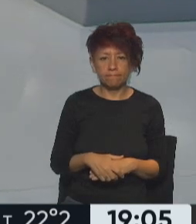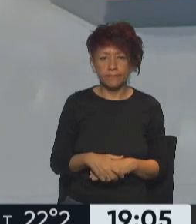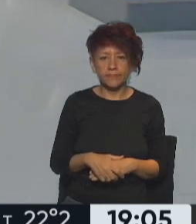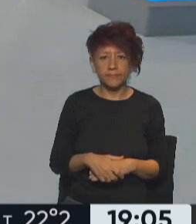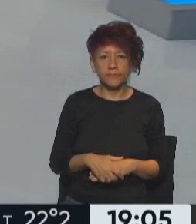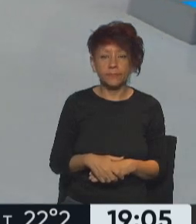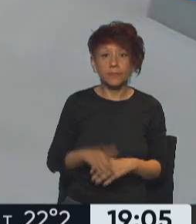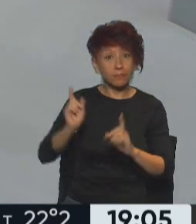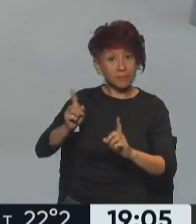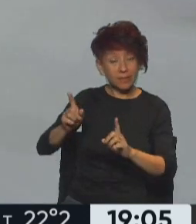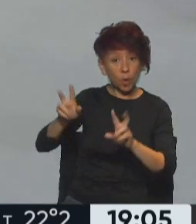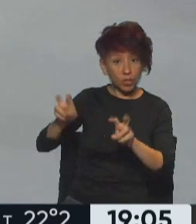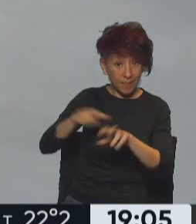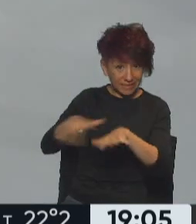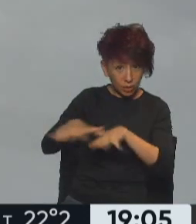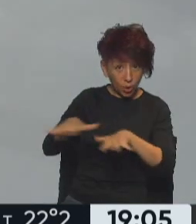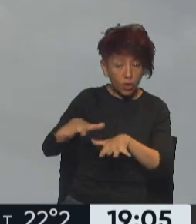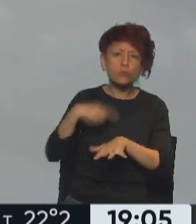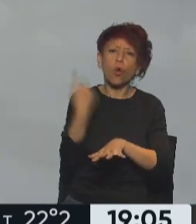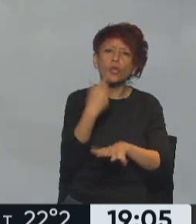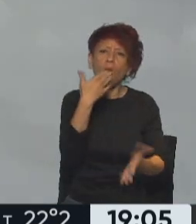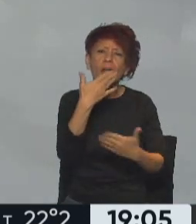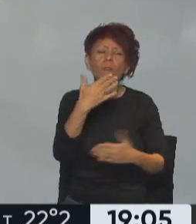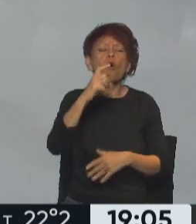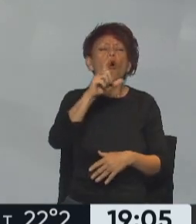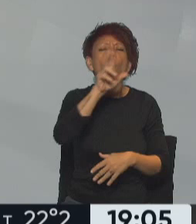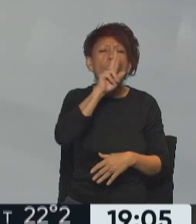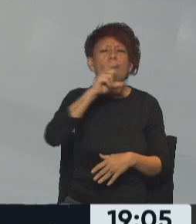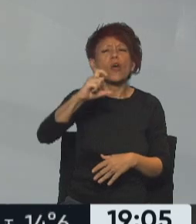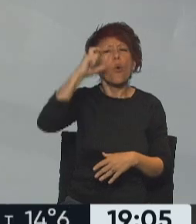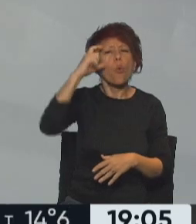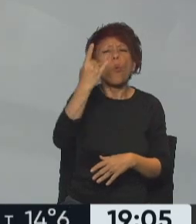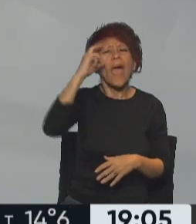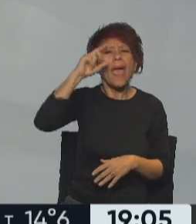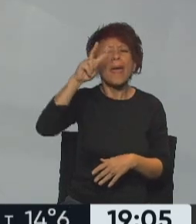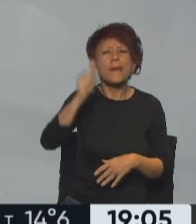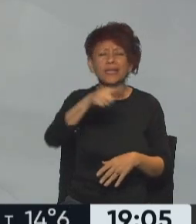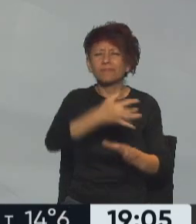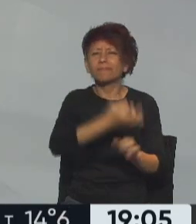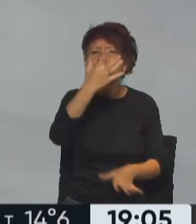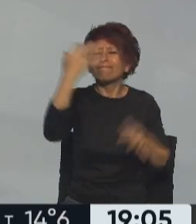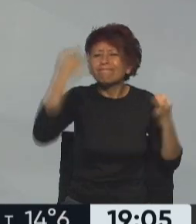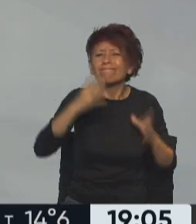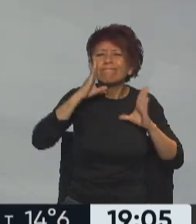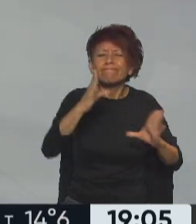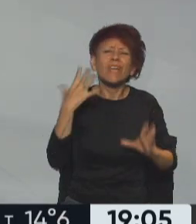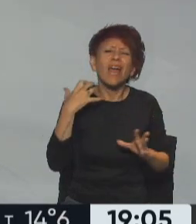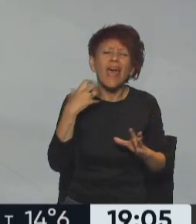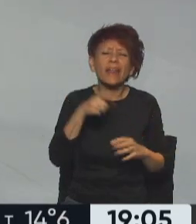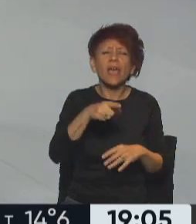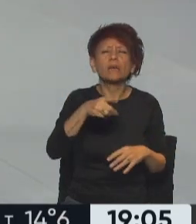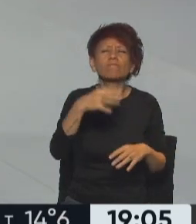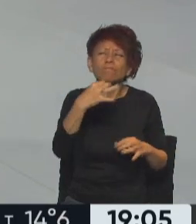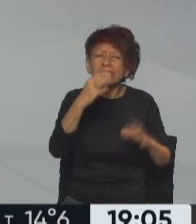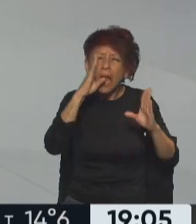a propósito de esta situación, hemos hablado con Estela Cuevas, una alergista experta en olfato, para que nos dé recomendaciones,